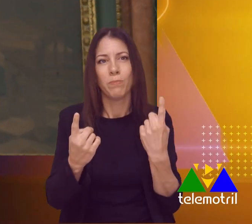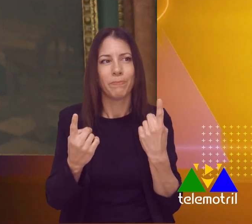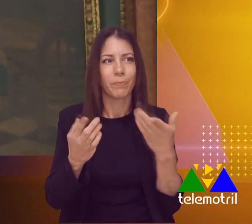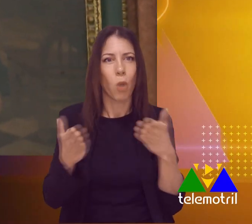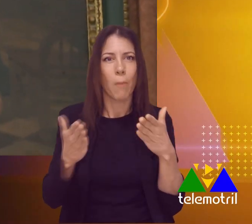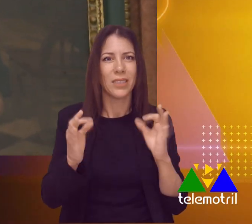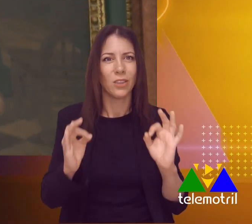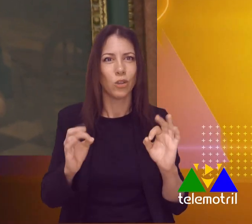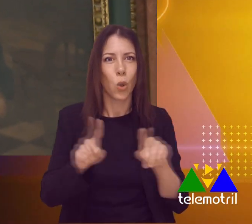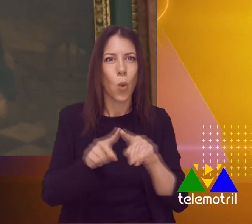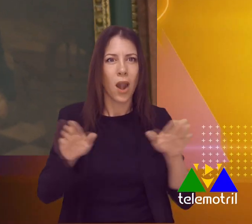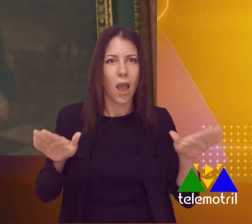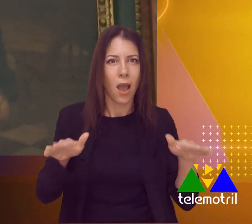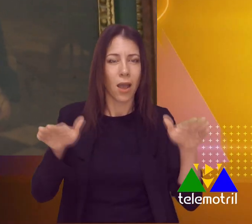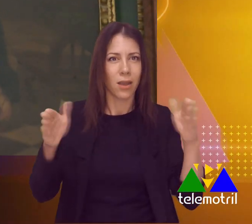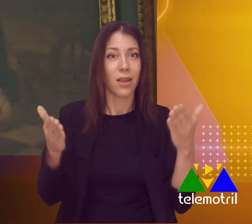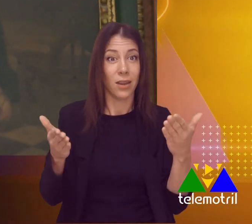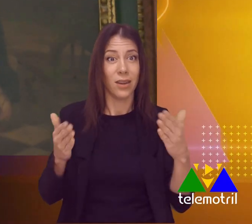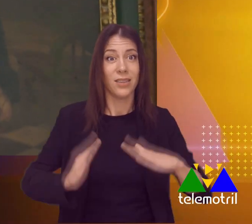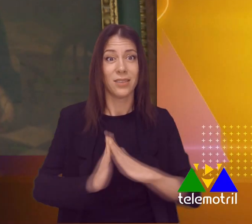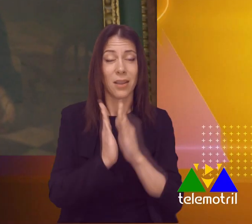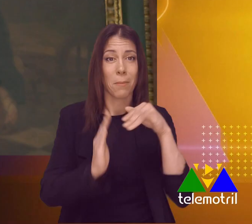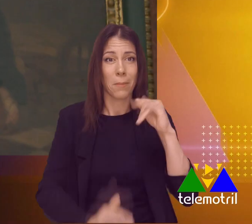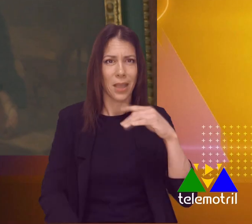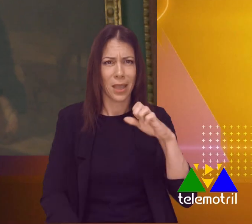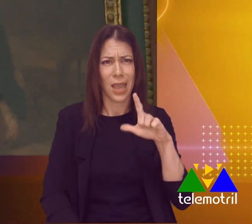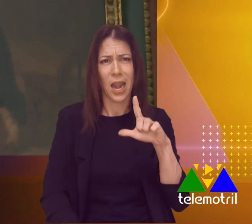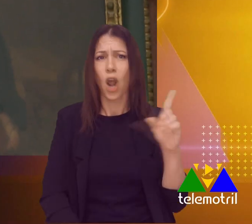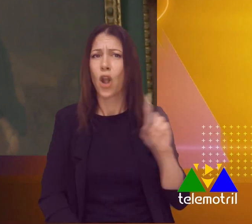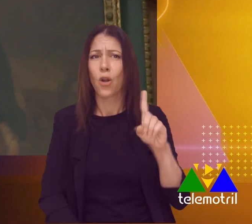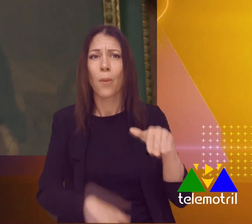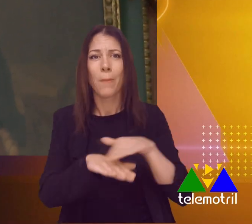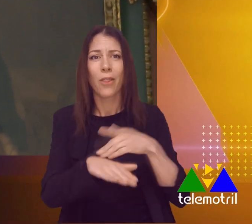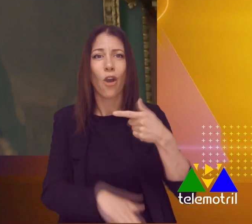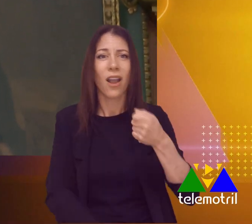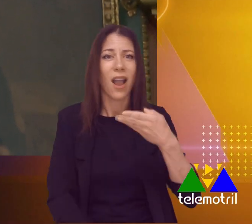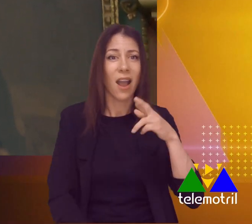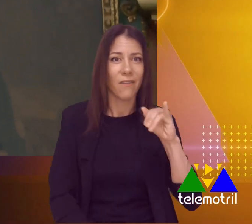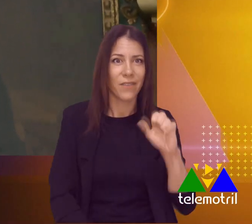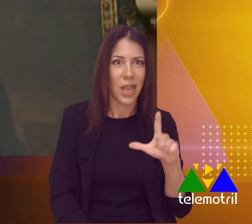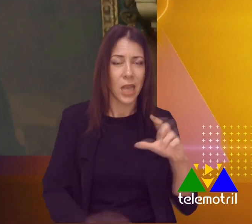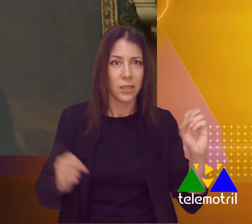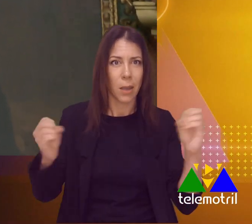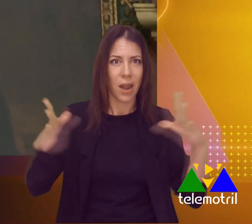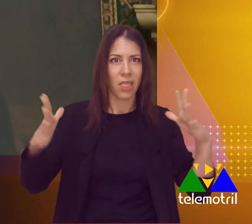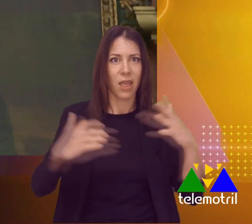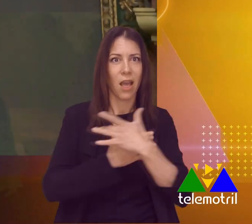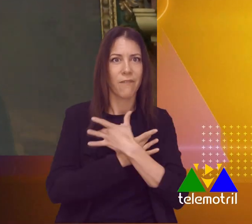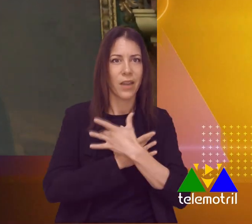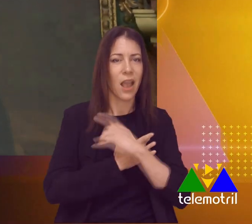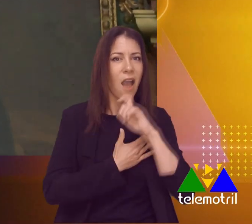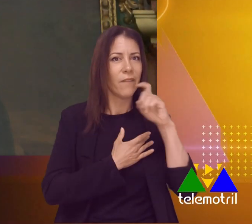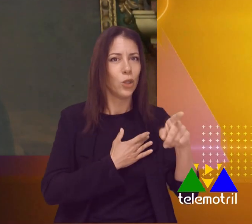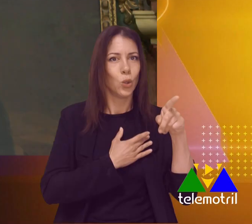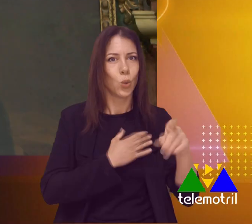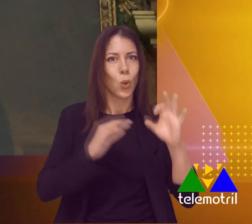ángel San Miguel se le aparece, o San Gabriel, perdón, se le aparece a la Virgen para anunciarle que va a ser Madre de Dios.